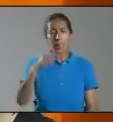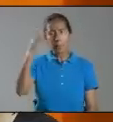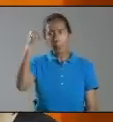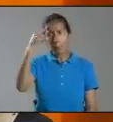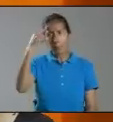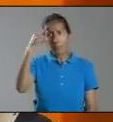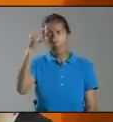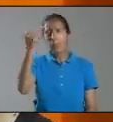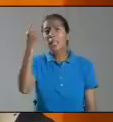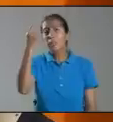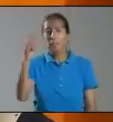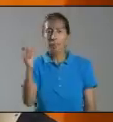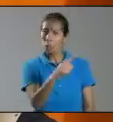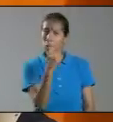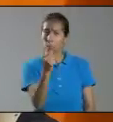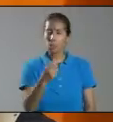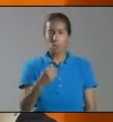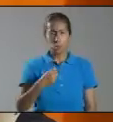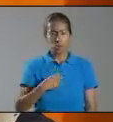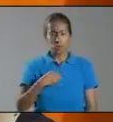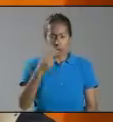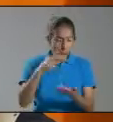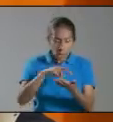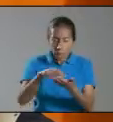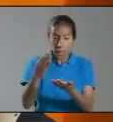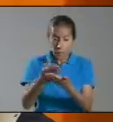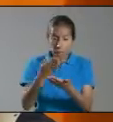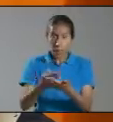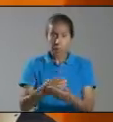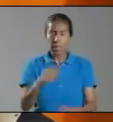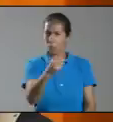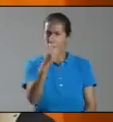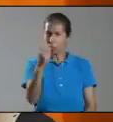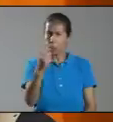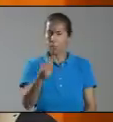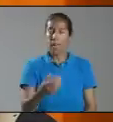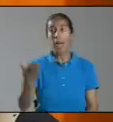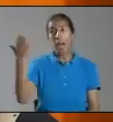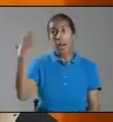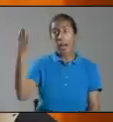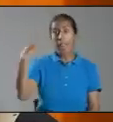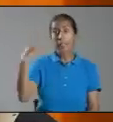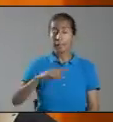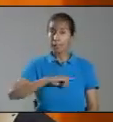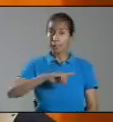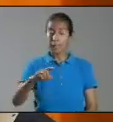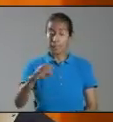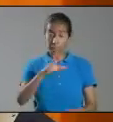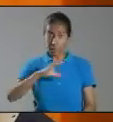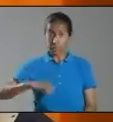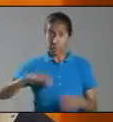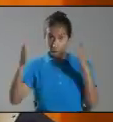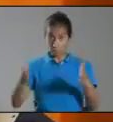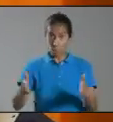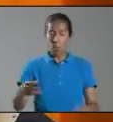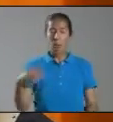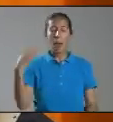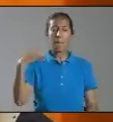Mire, yo leí la Biblia antes de ser cristiano, me la leí completita para poderle alegar a mi familia.